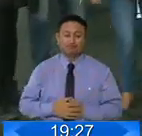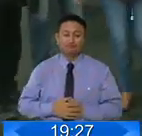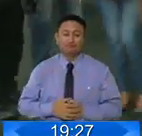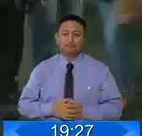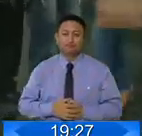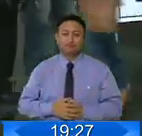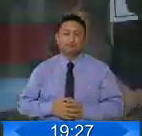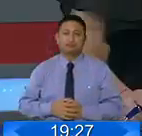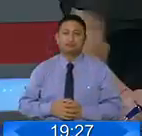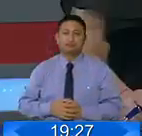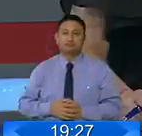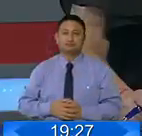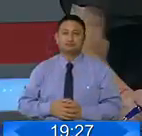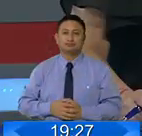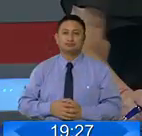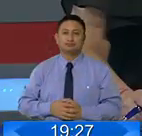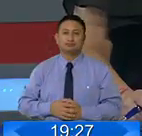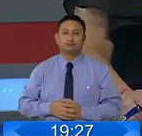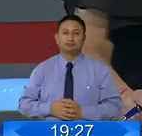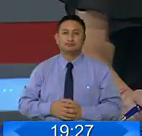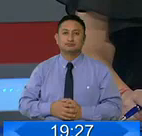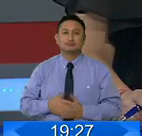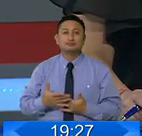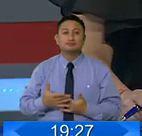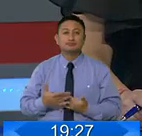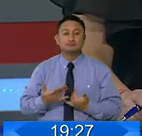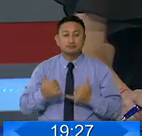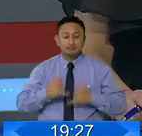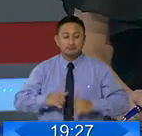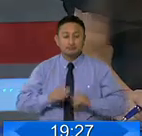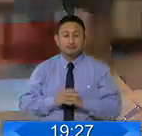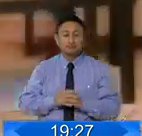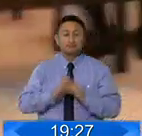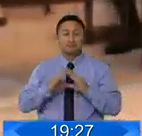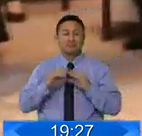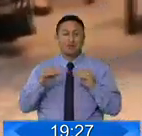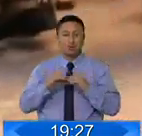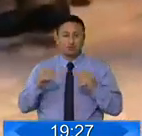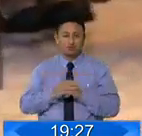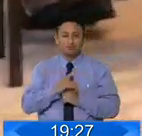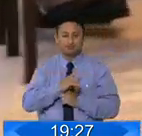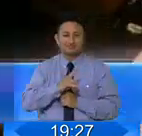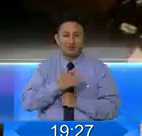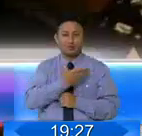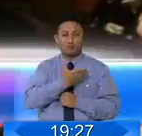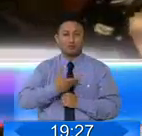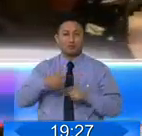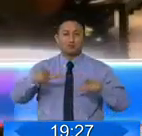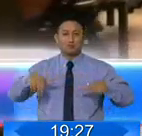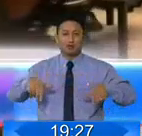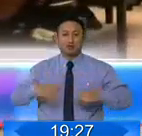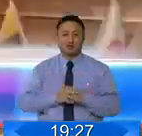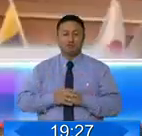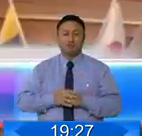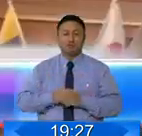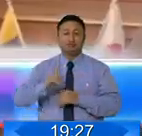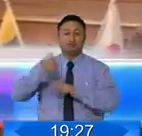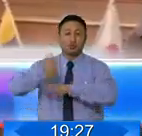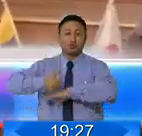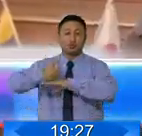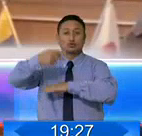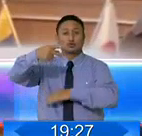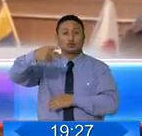Sofía Vintimilla. Continuando con su gira oficial en Japón, el presidente Lenín Moreno se reunió con el gobernador de